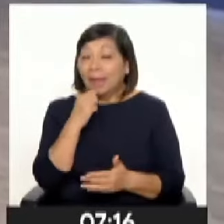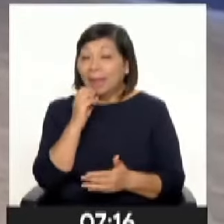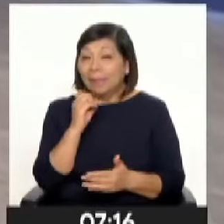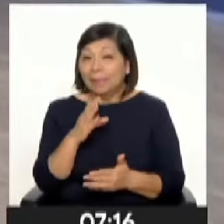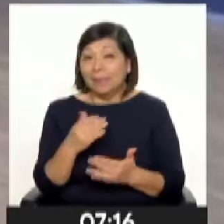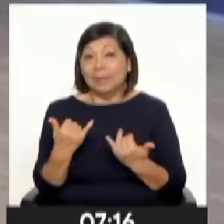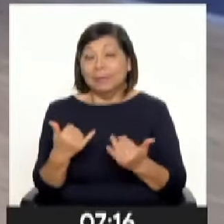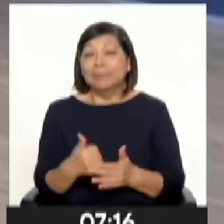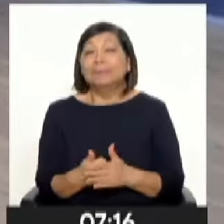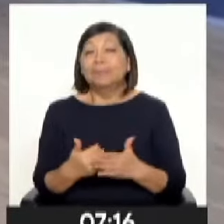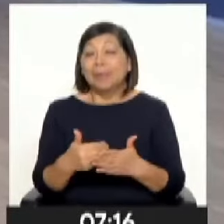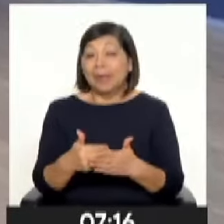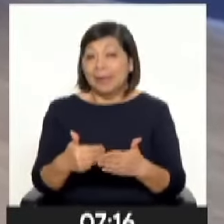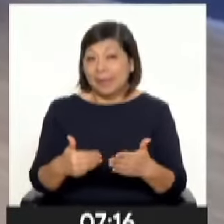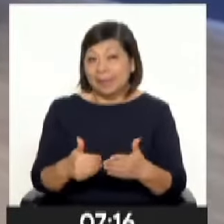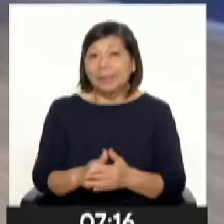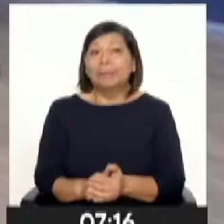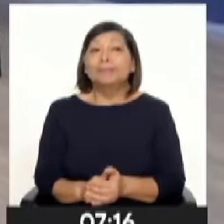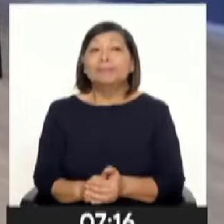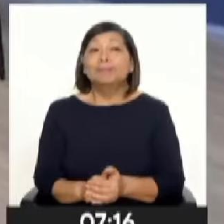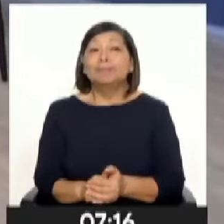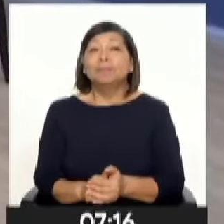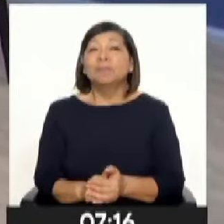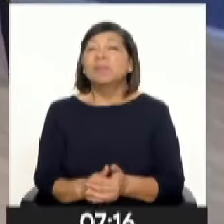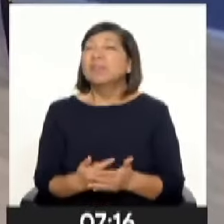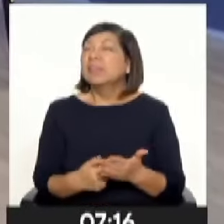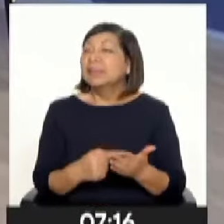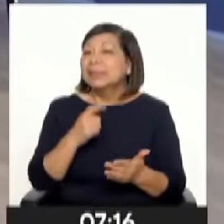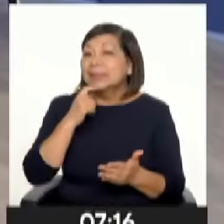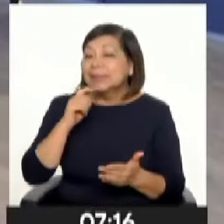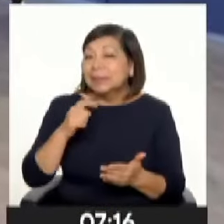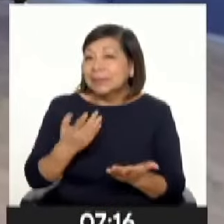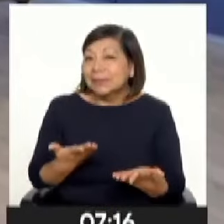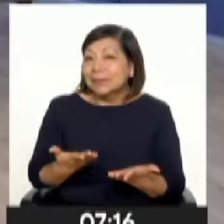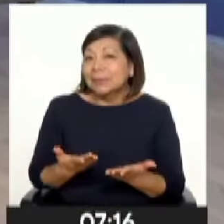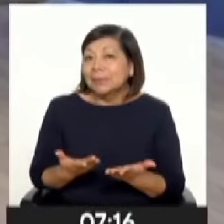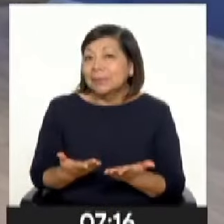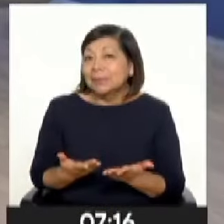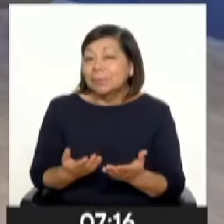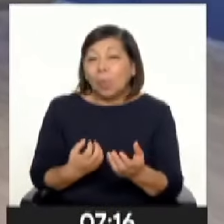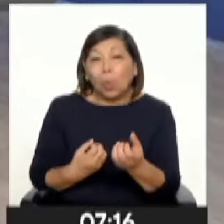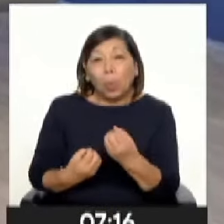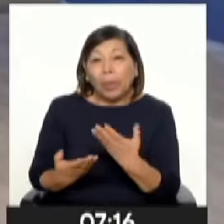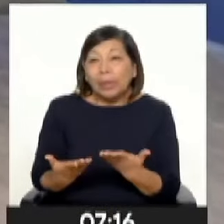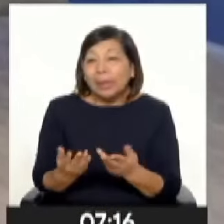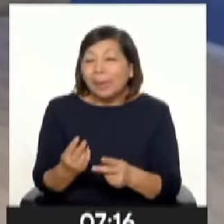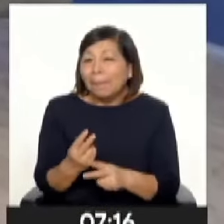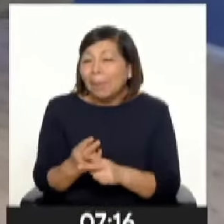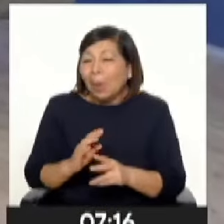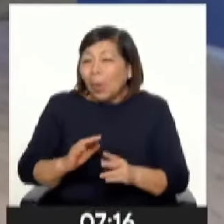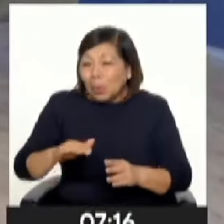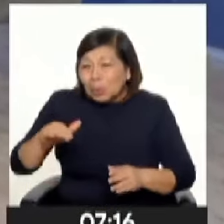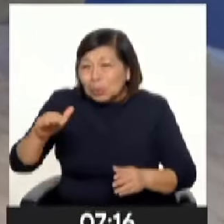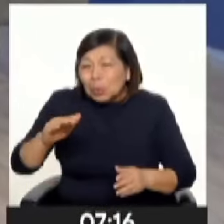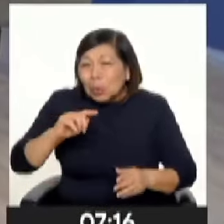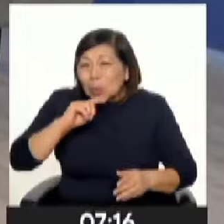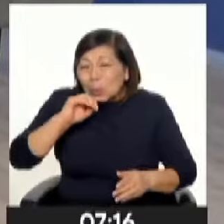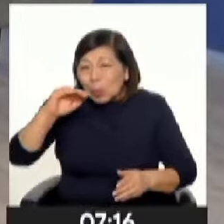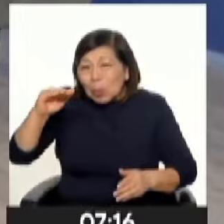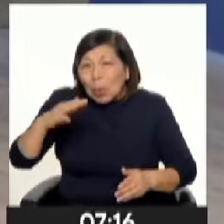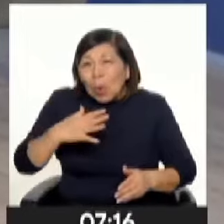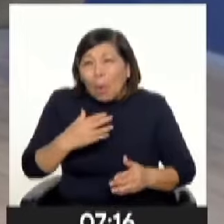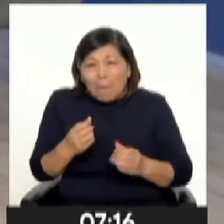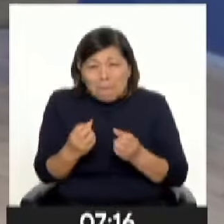este precedente de Mila, ¿no? ¿Qué es lo que se necesita en principio para prevenir este tipo de embarazos? Porque las cifras